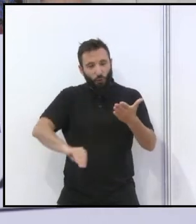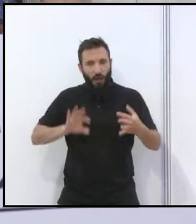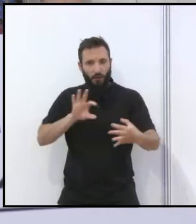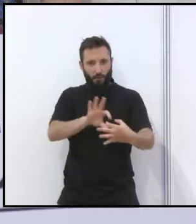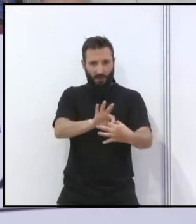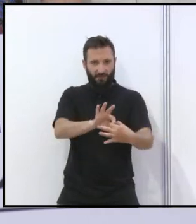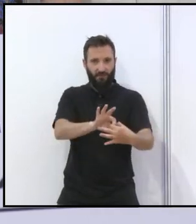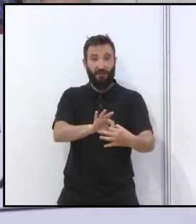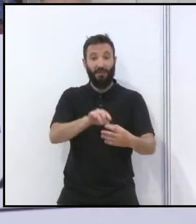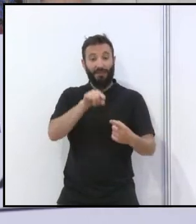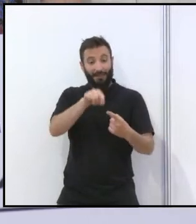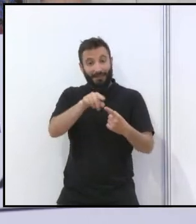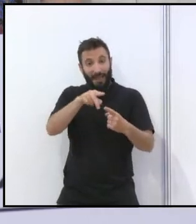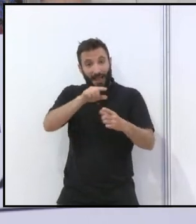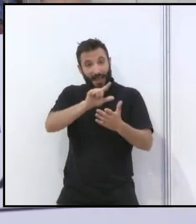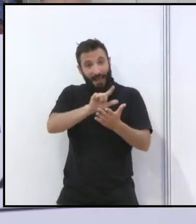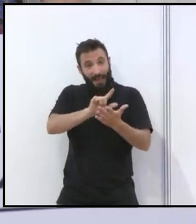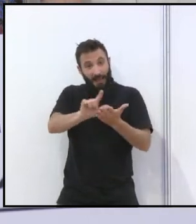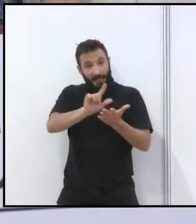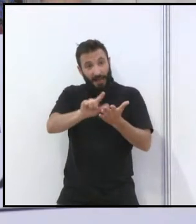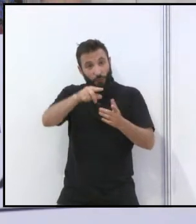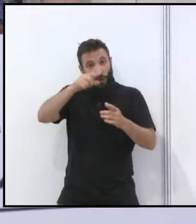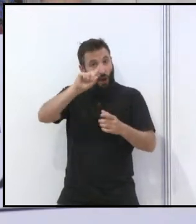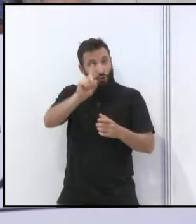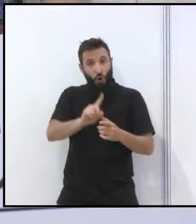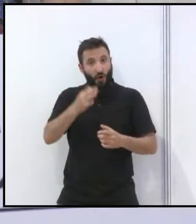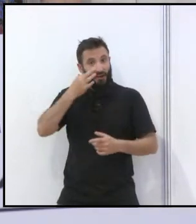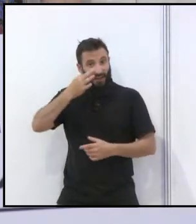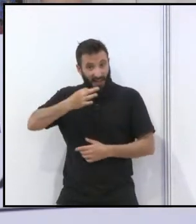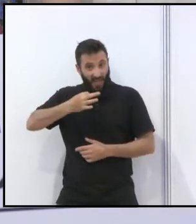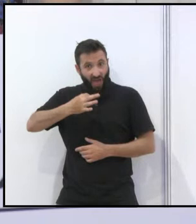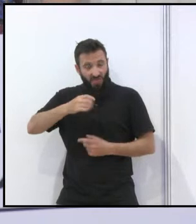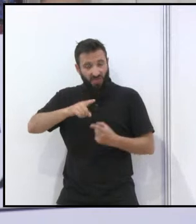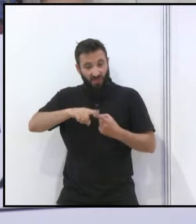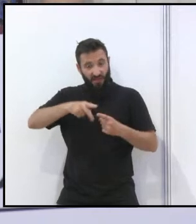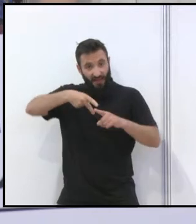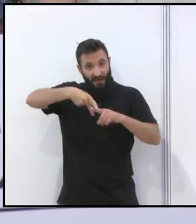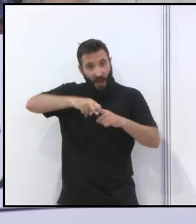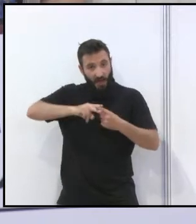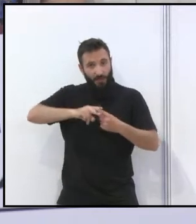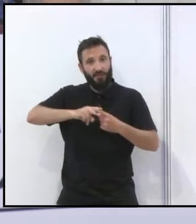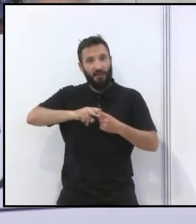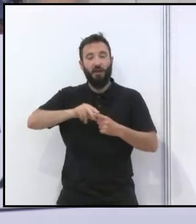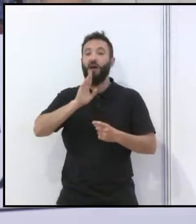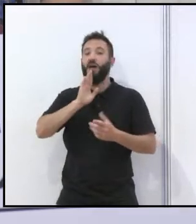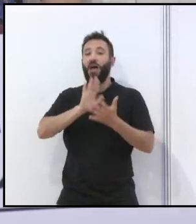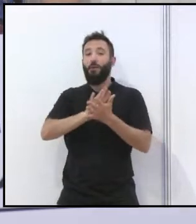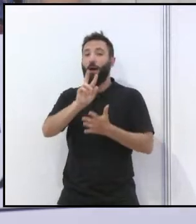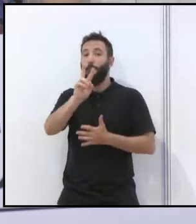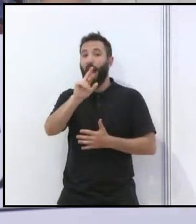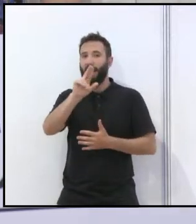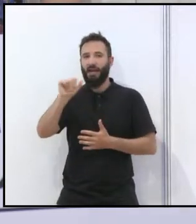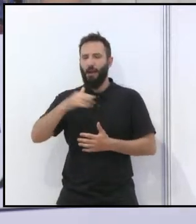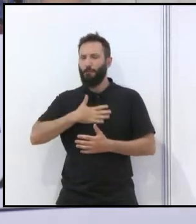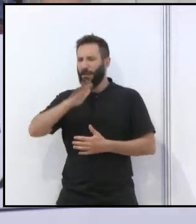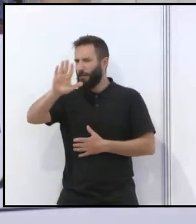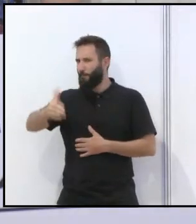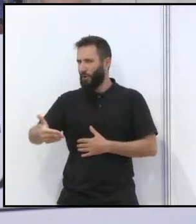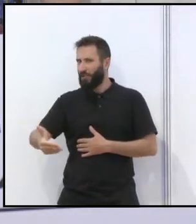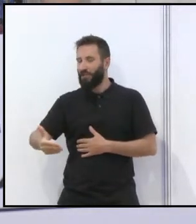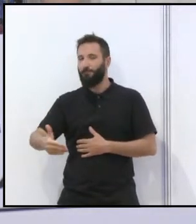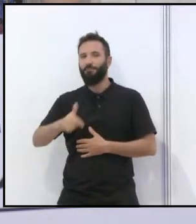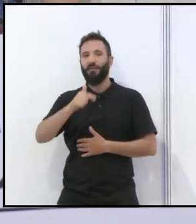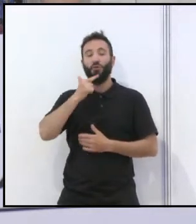instrumento, que es la literatura y la no ficción, hay efectivamente, como decía, que me parece esencial lo que decía Valeria, hay un elemento de ruptura,